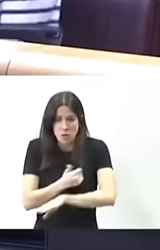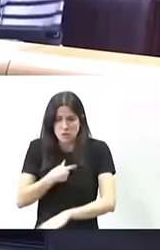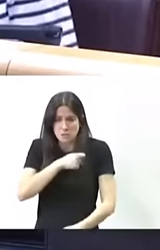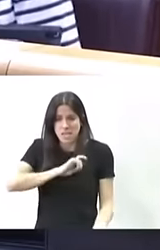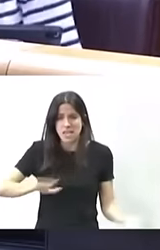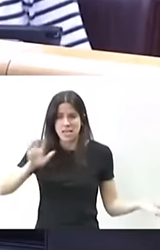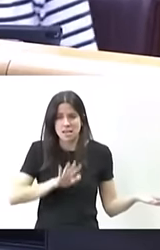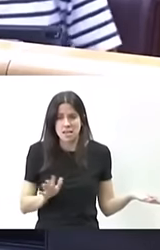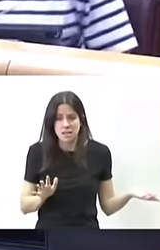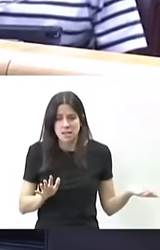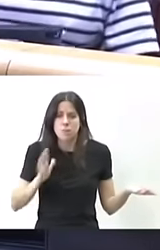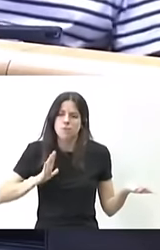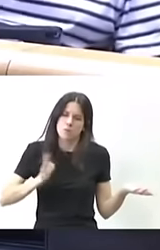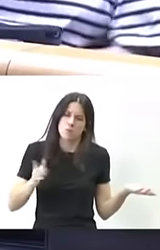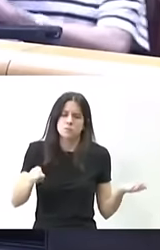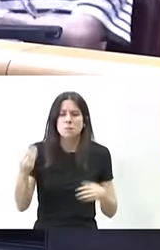cierto,